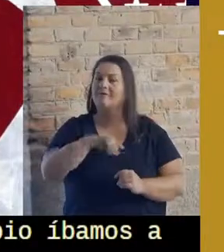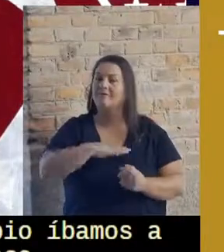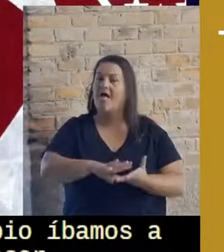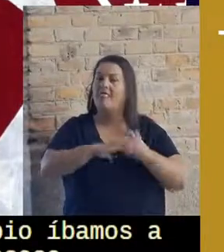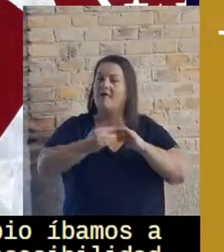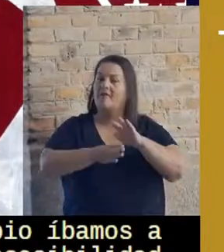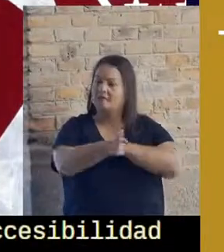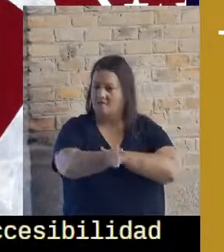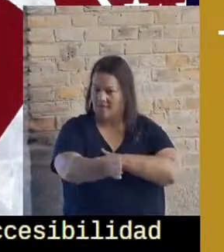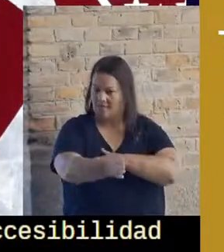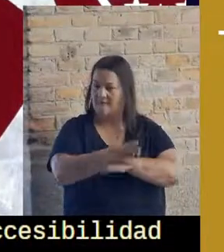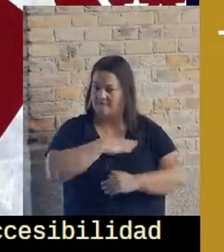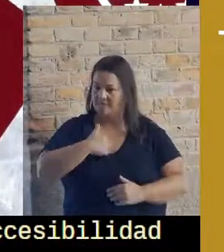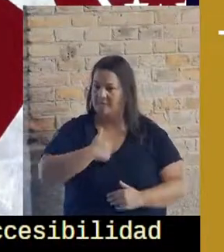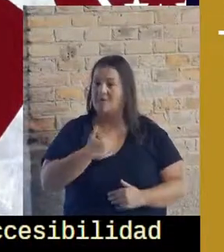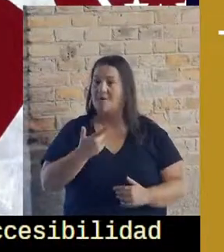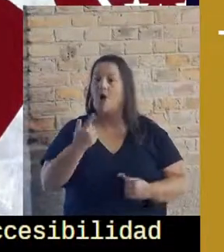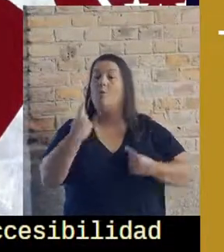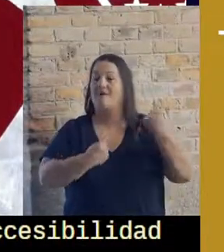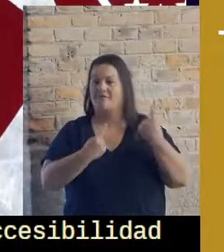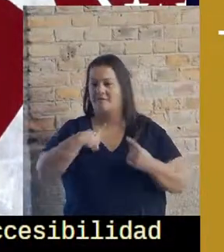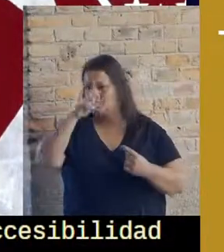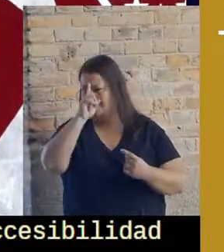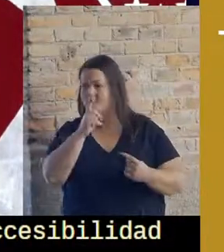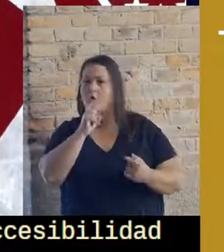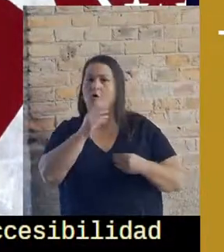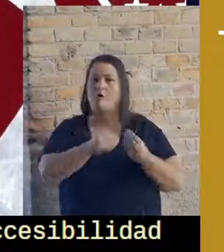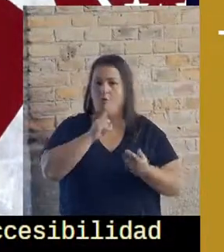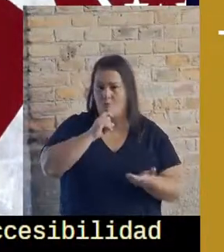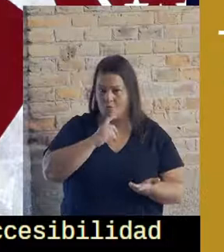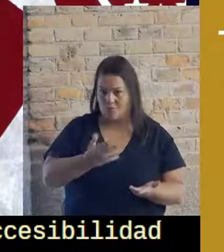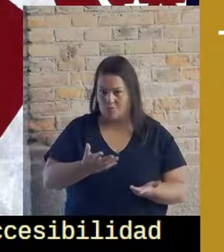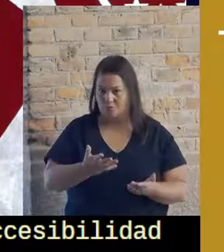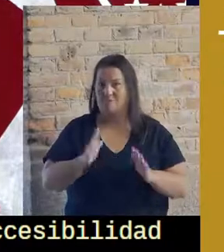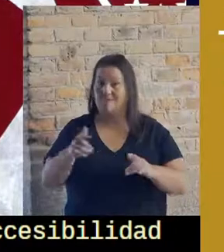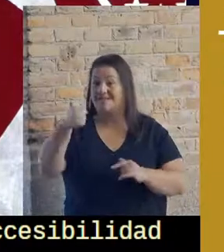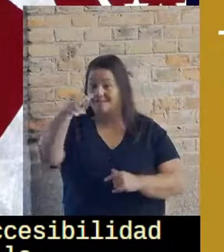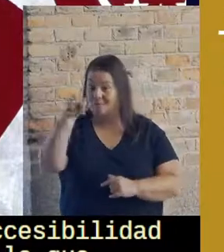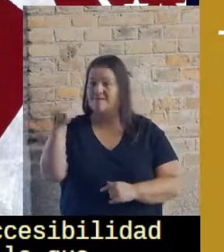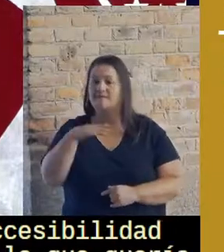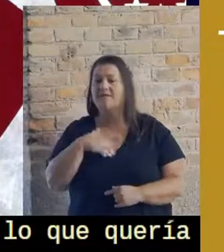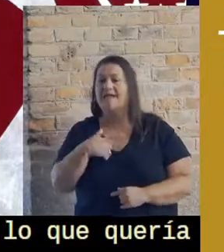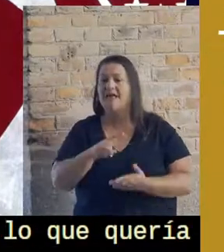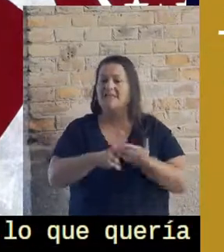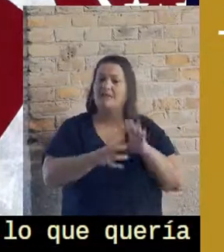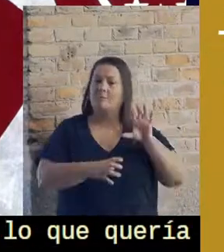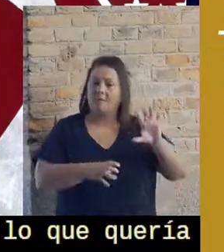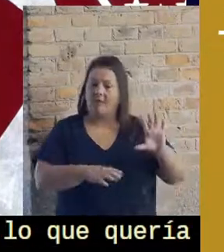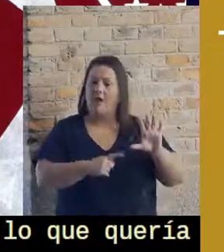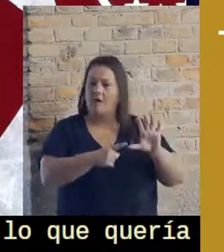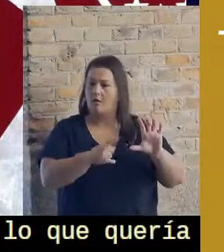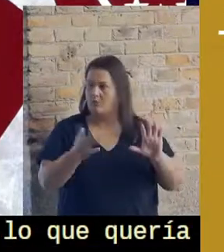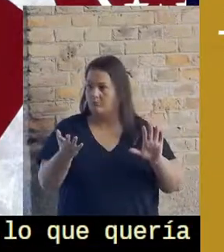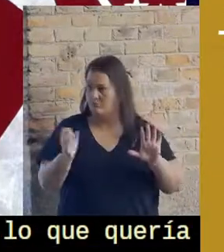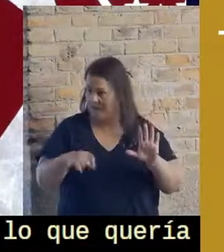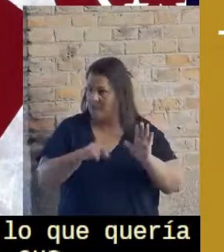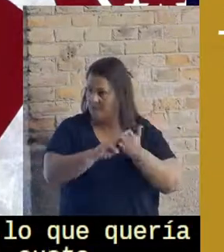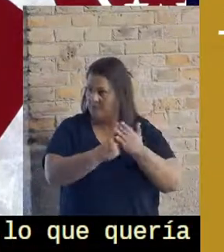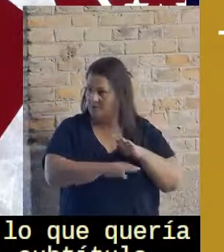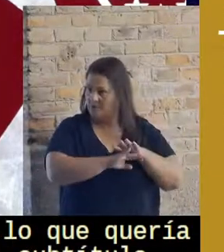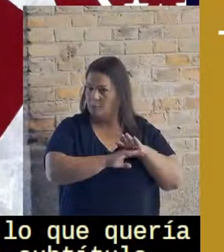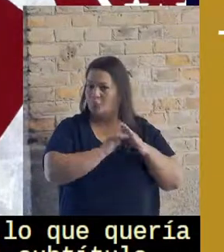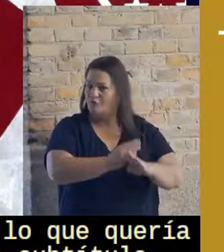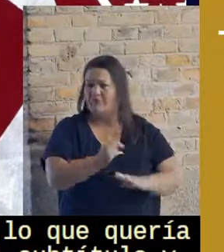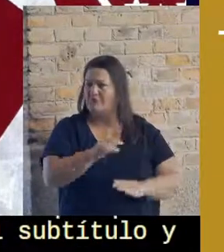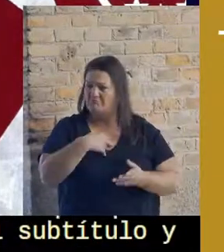accesibilidad pero a veces no no sabemos cómo Entonces este chico lo que quería era el intérprete digo Bueno por qué no pones ya el subtítulo